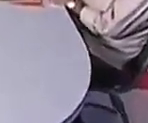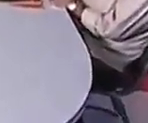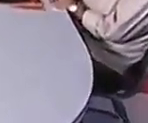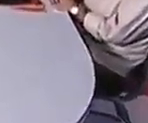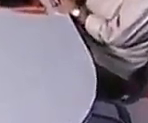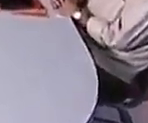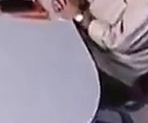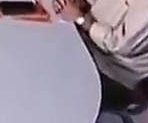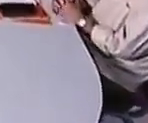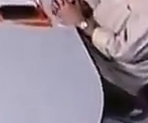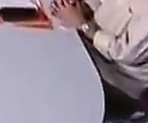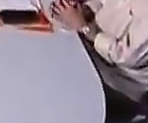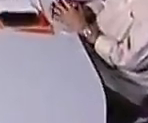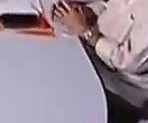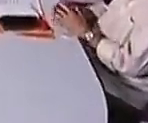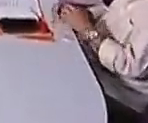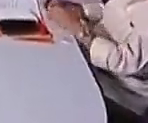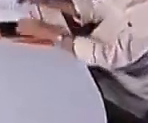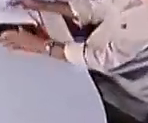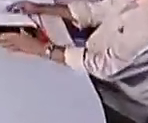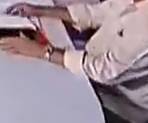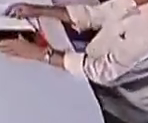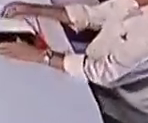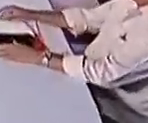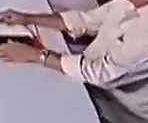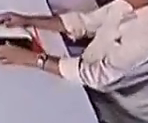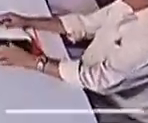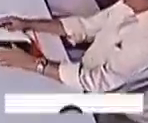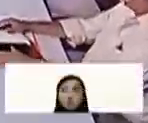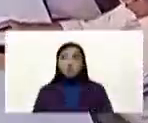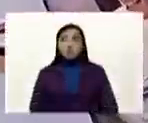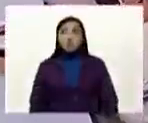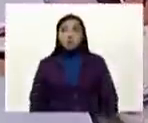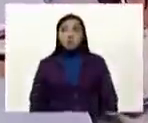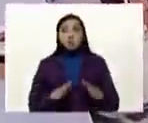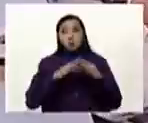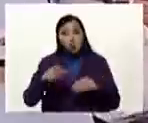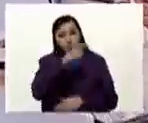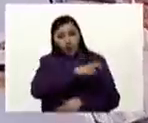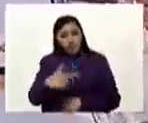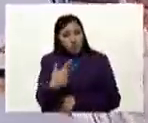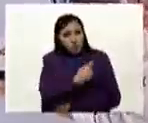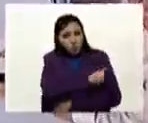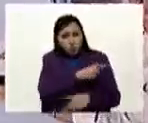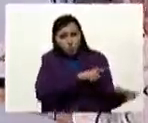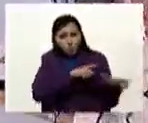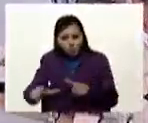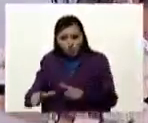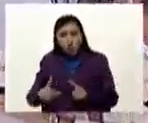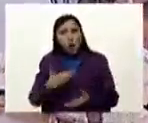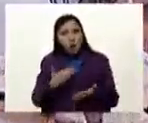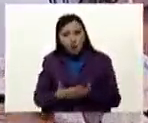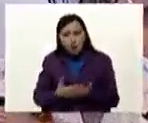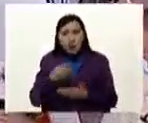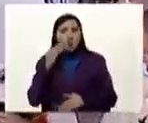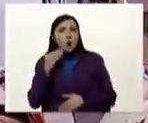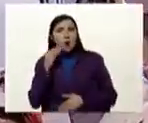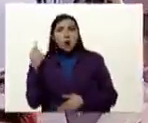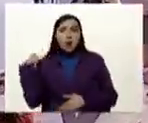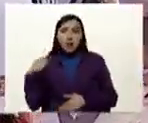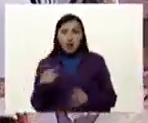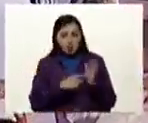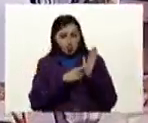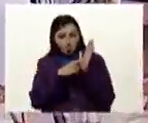si todos los vacunados y todas las vacunadas transmitimos nuestra experiencia, nuestro testimonio